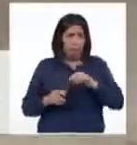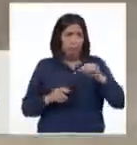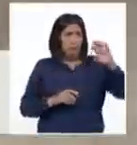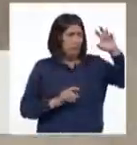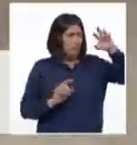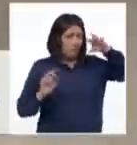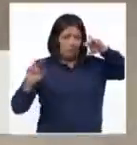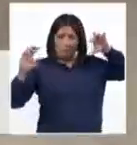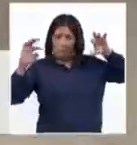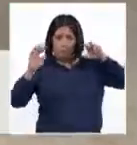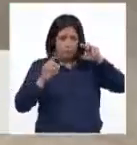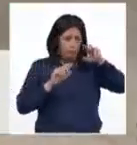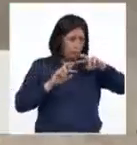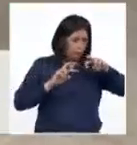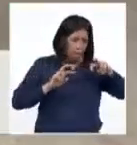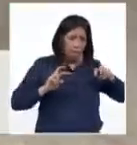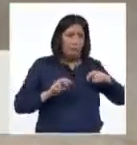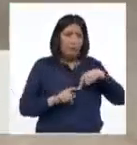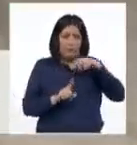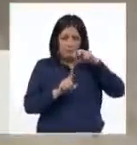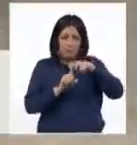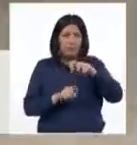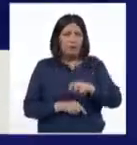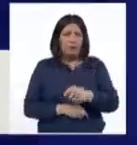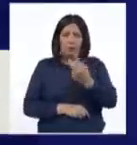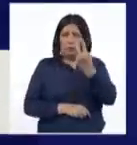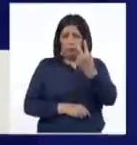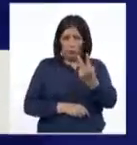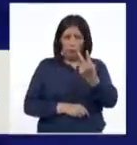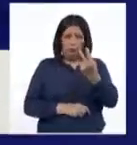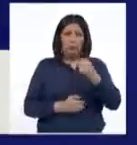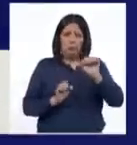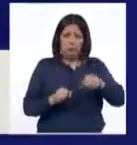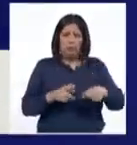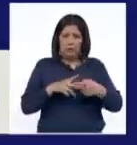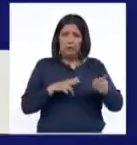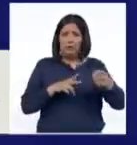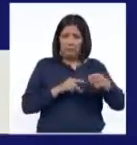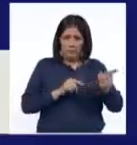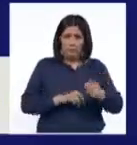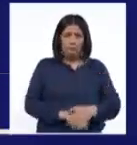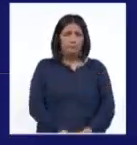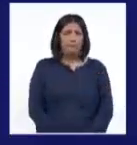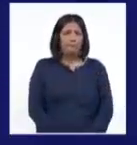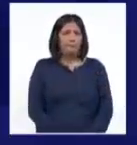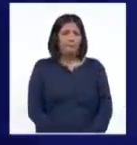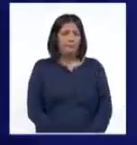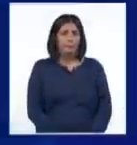videovigilancia de Magdalena para identificar a los 2 delincuentes que consiguieron escapar.